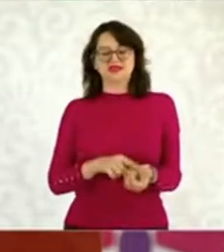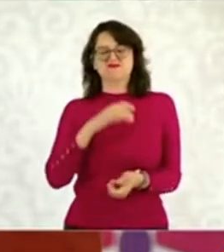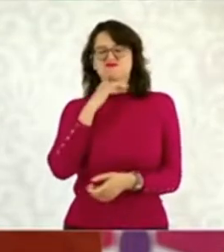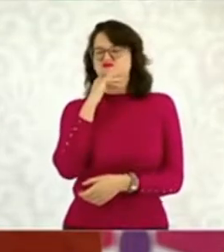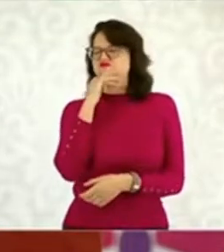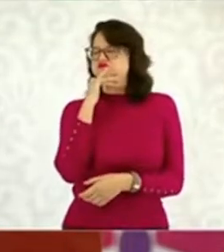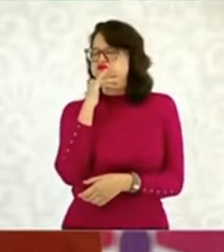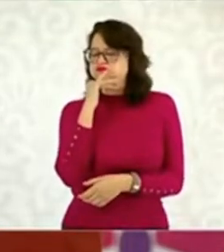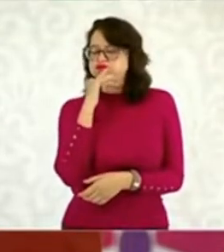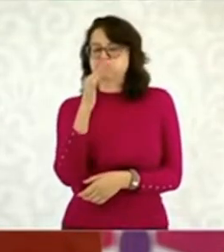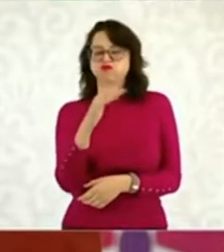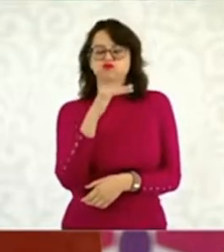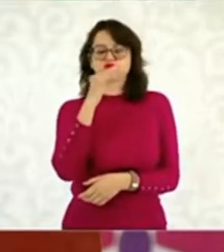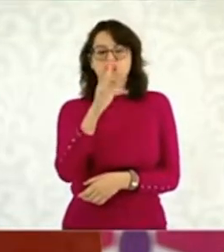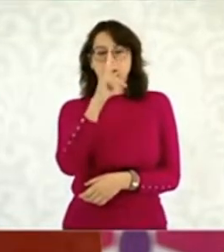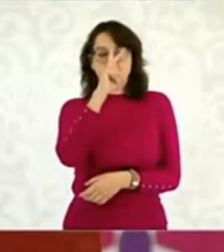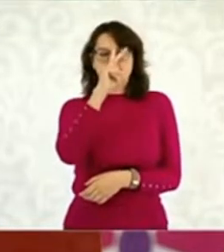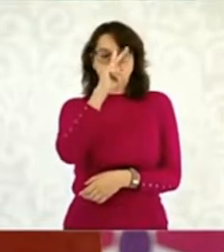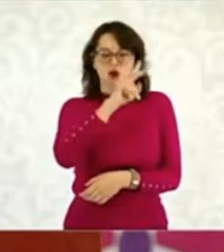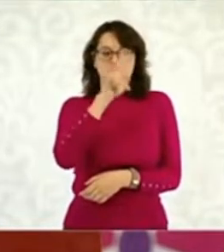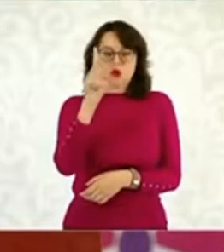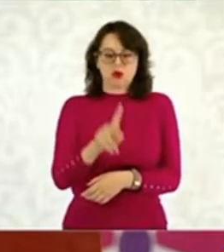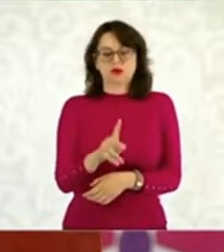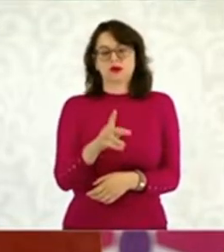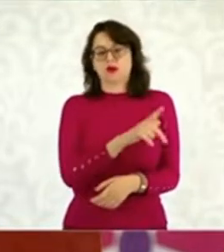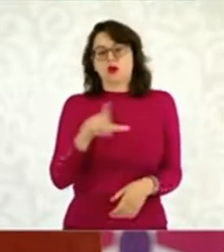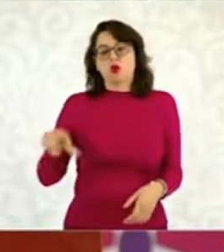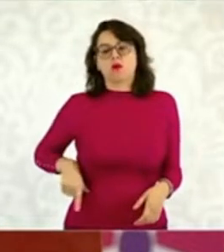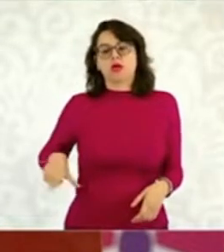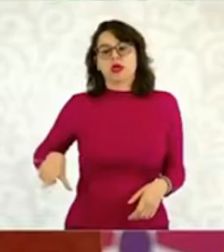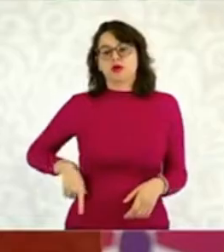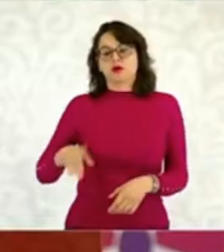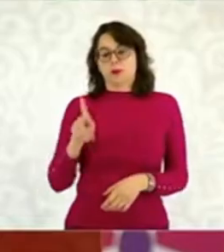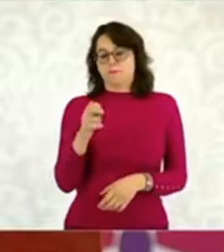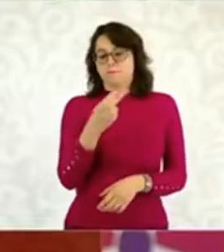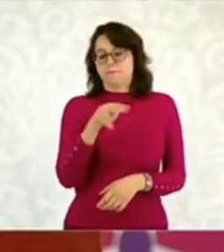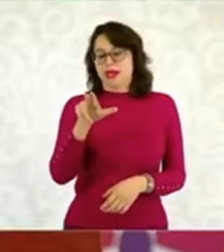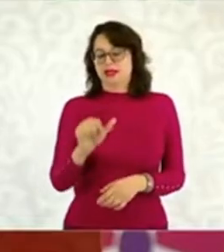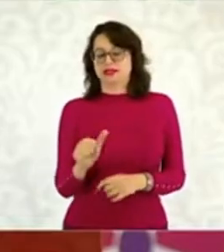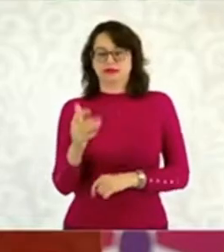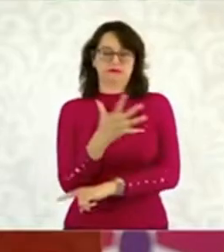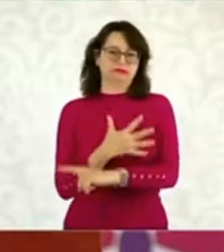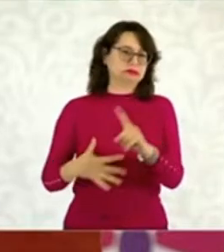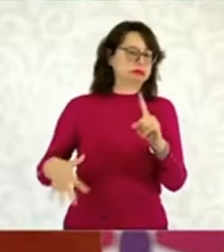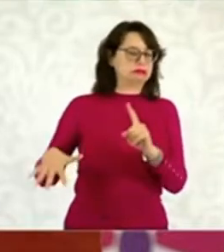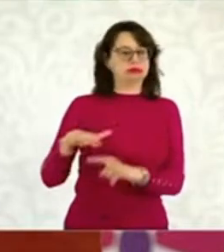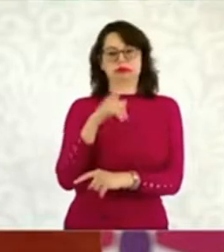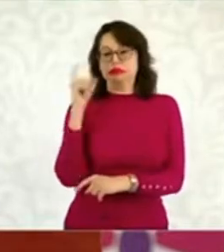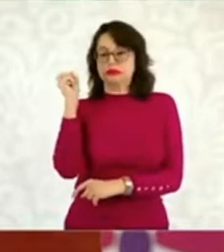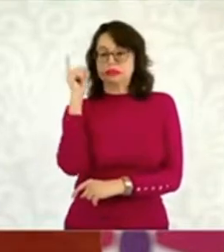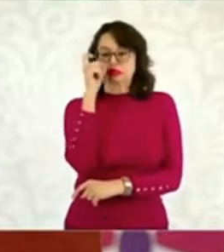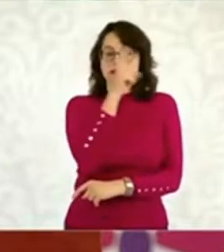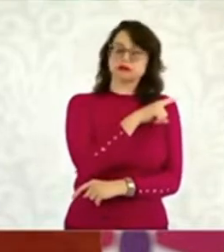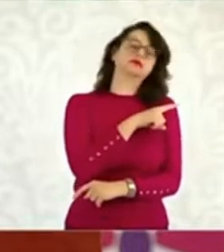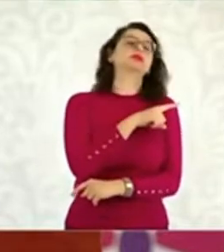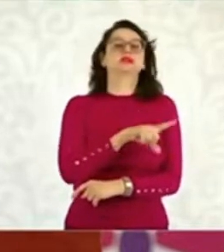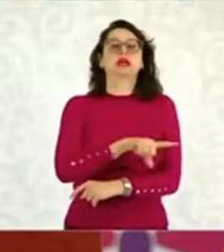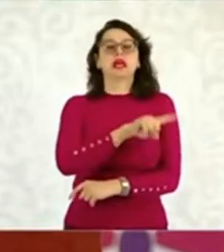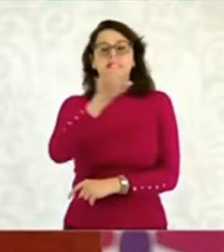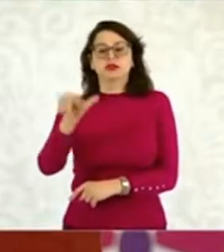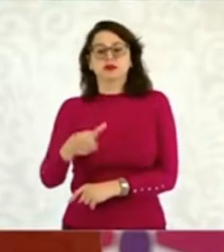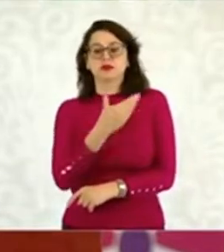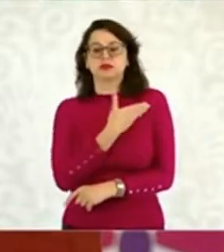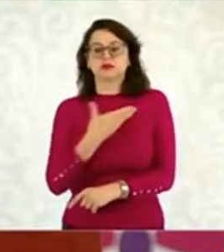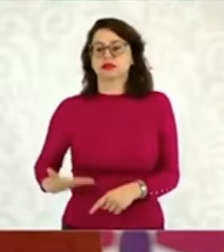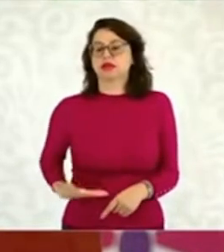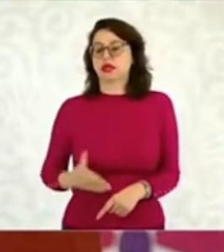Peña, pues generó condiciones difíciles para Pemex. El presidente López Obrador